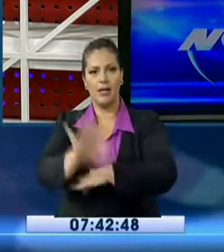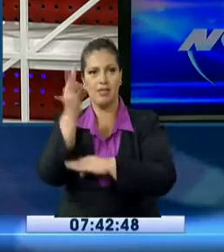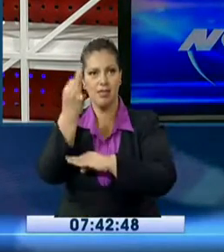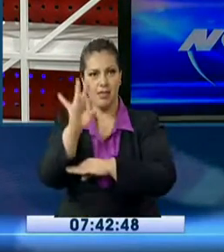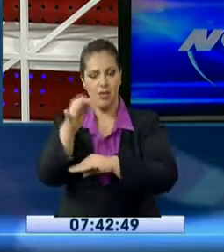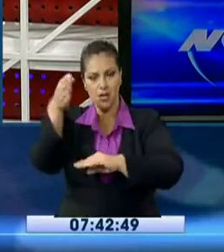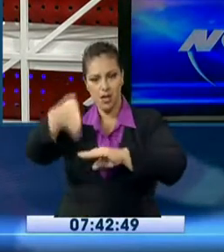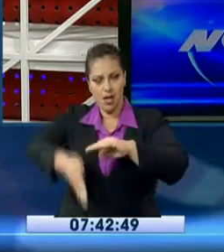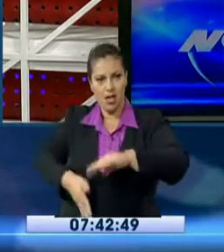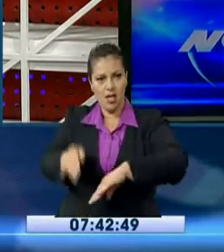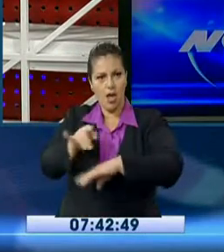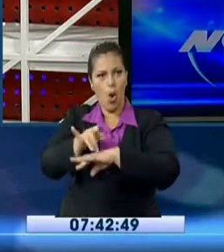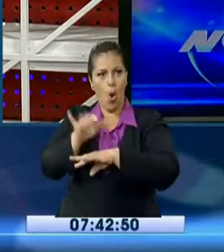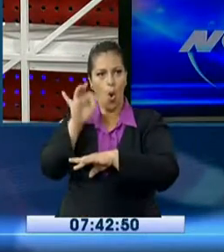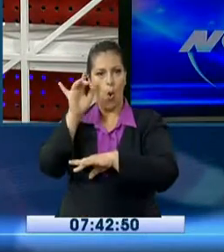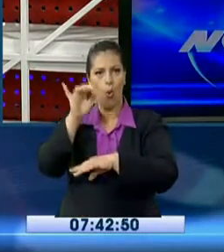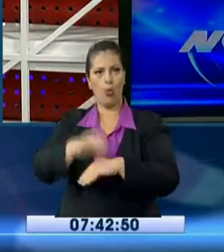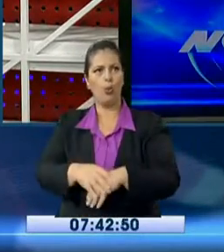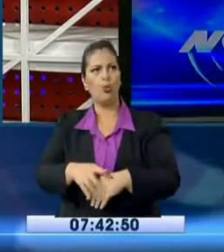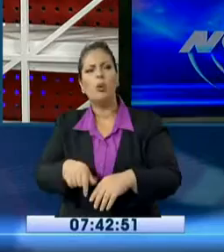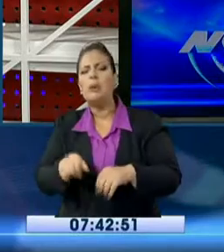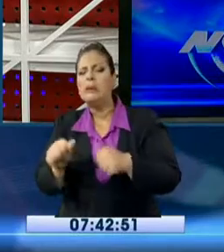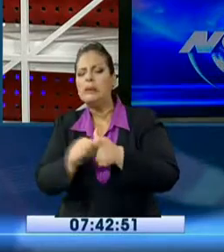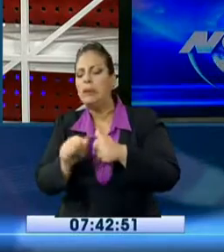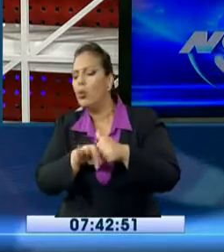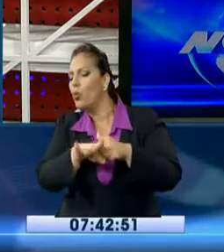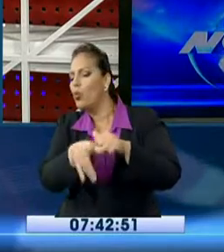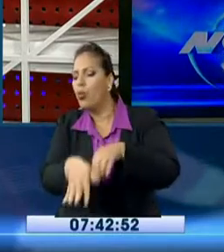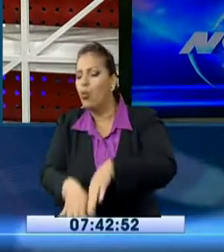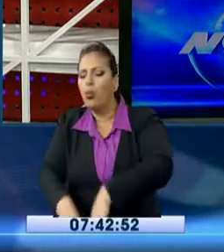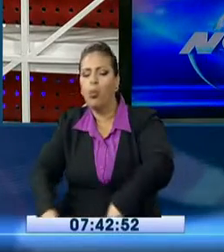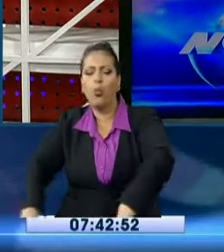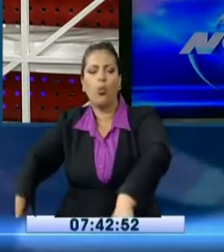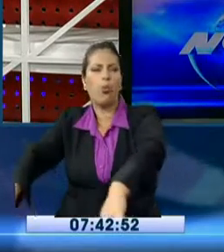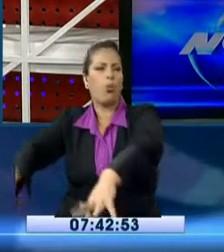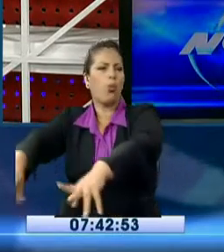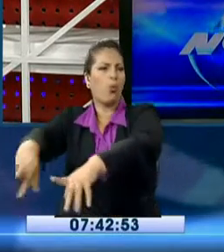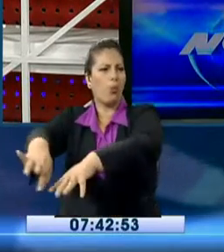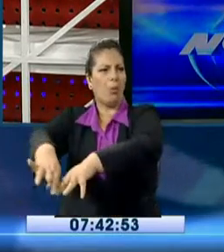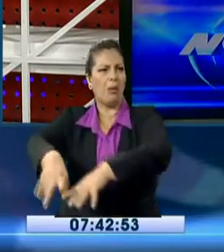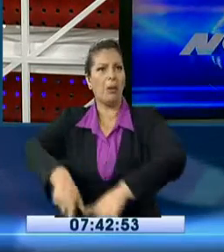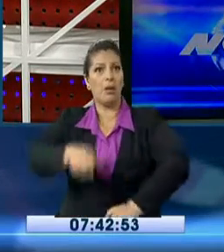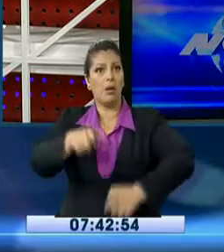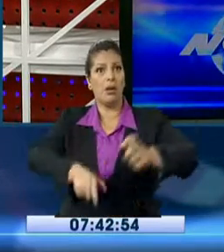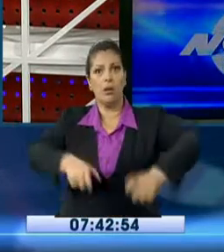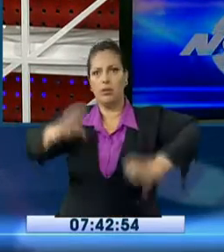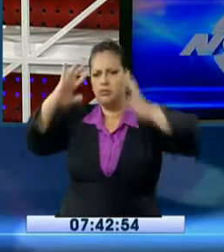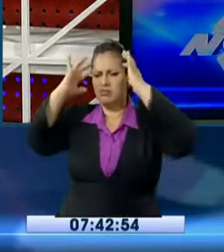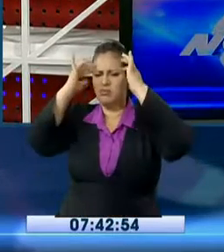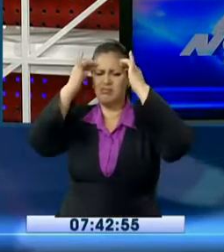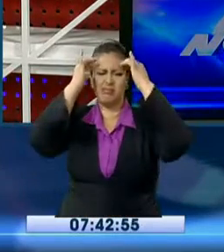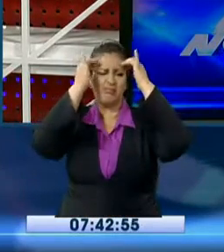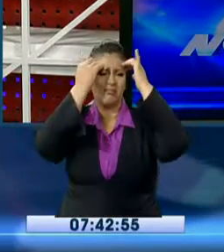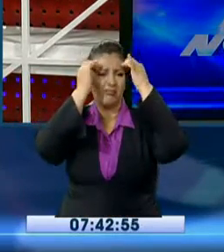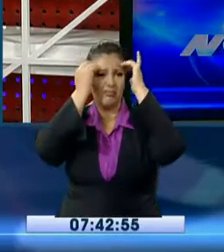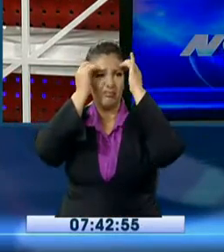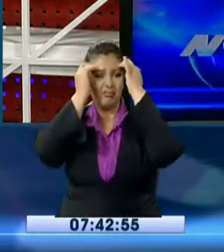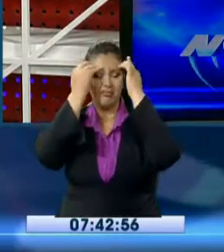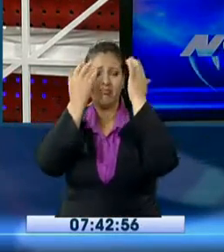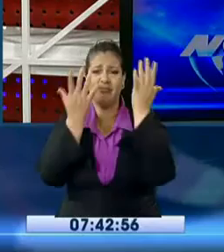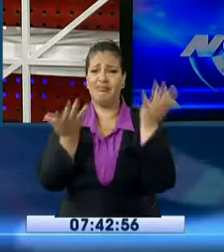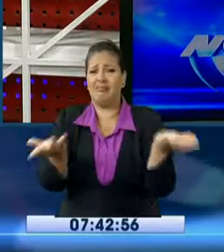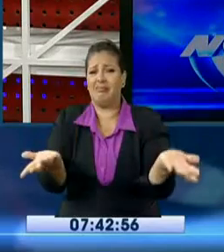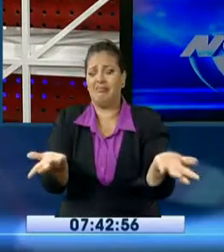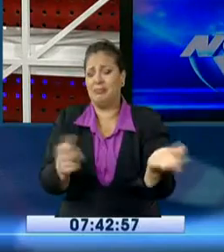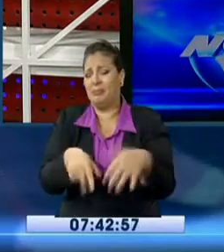a un área de estero. Estamos en un área de estero en donde existe un problema, una preocupación, sobre todo por las consecuencias